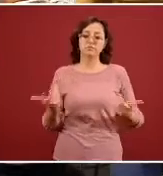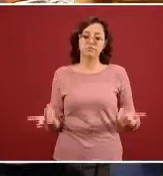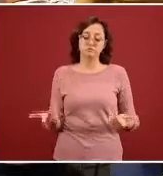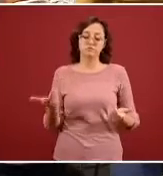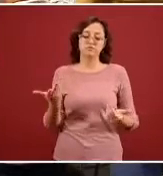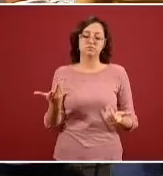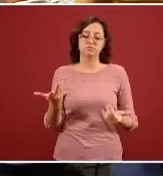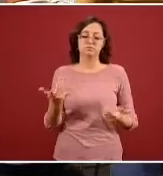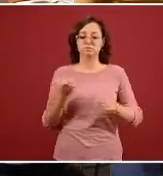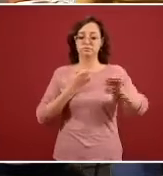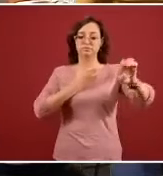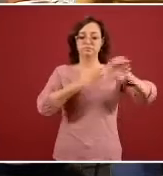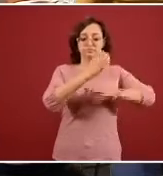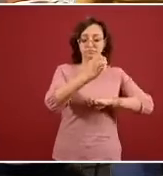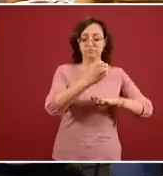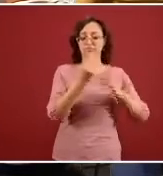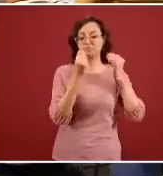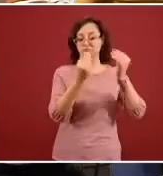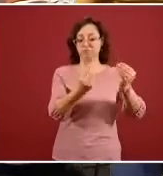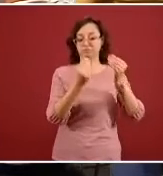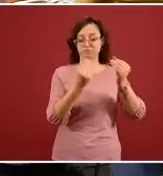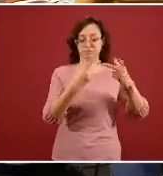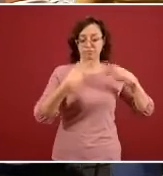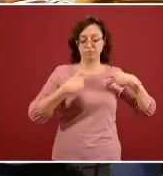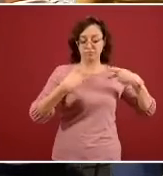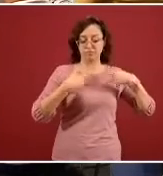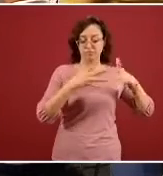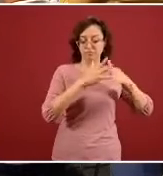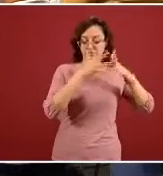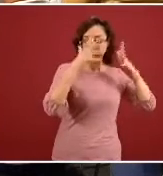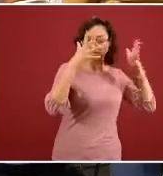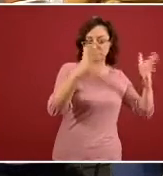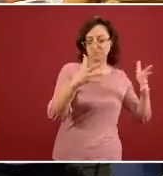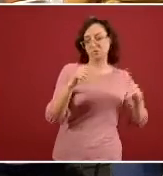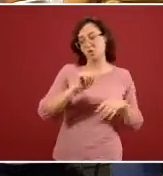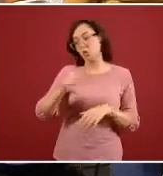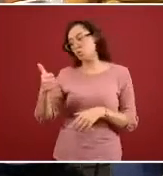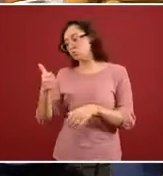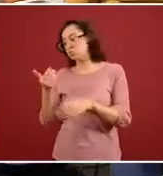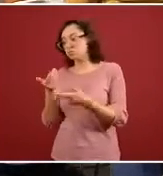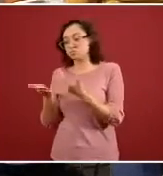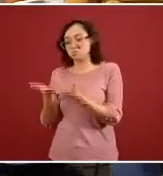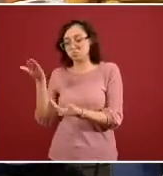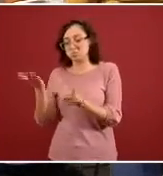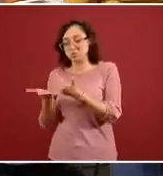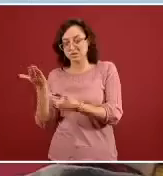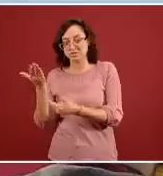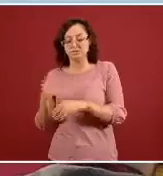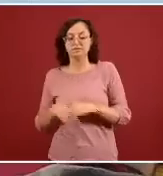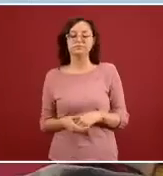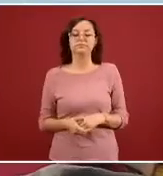equilibrada entre entidades federativas que tienen tamaños de población muy diferentes. La